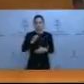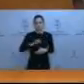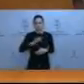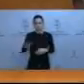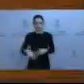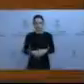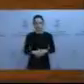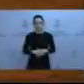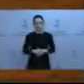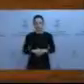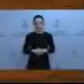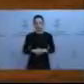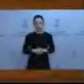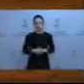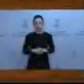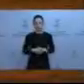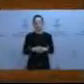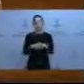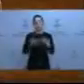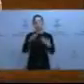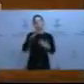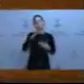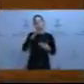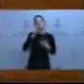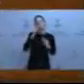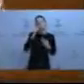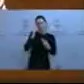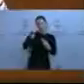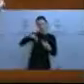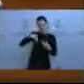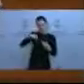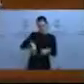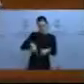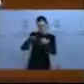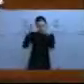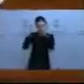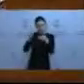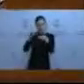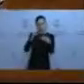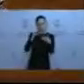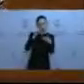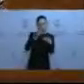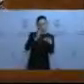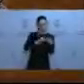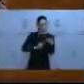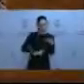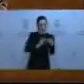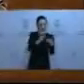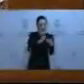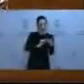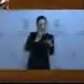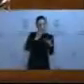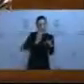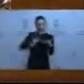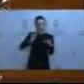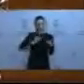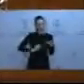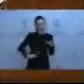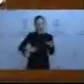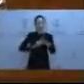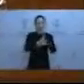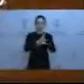Señor presidente, ha leído usted magníficamente las notas que el amable